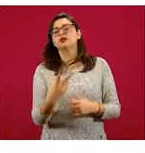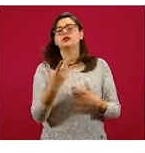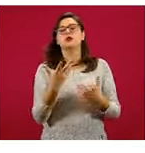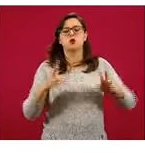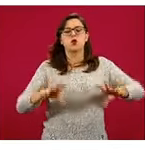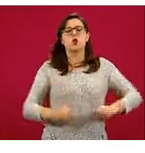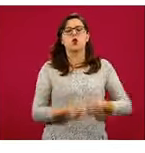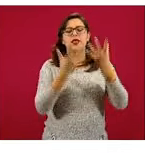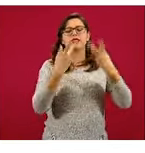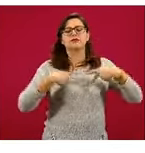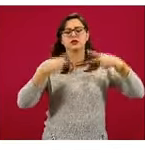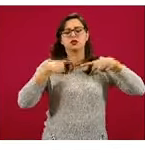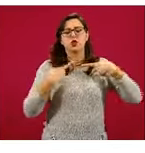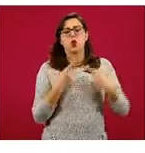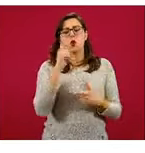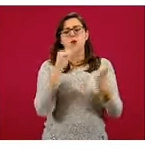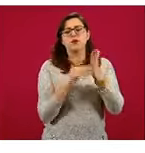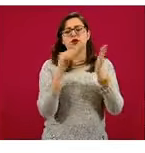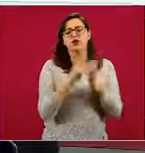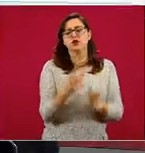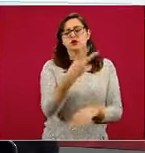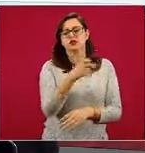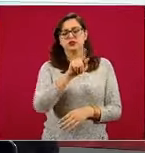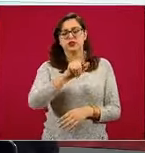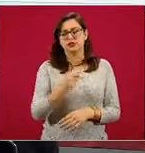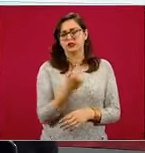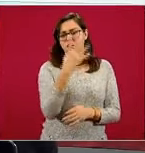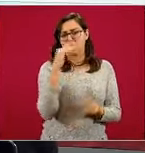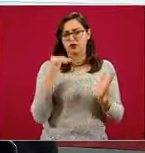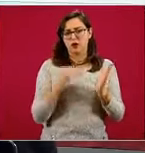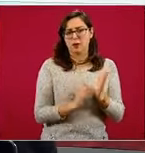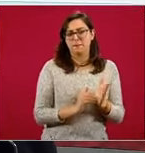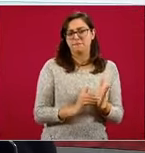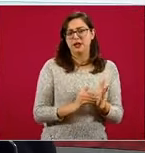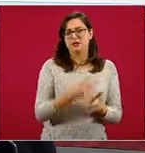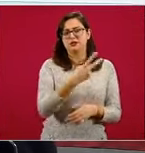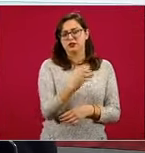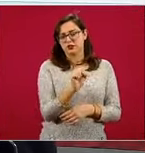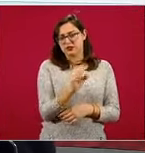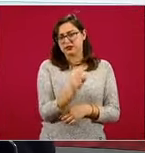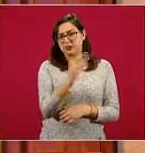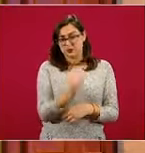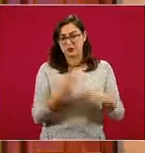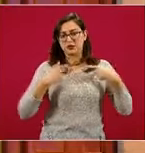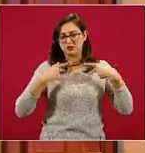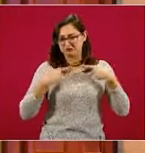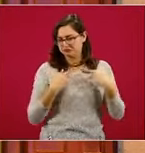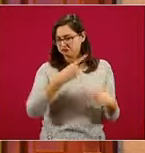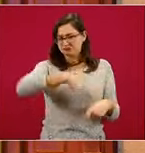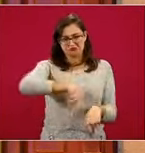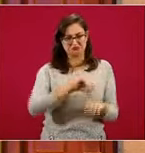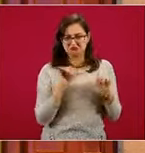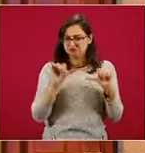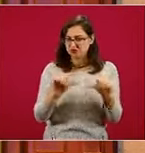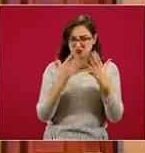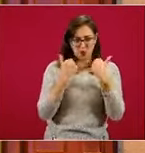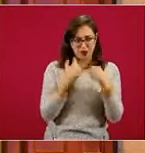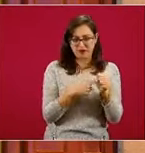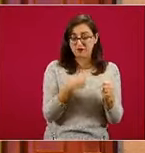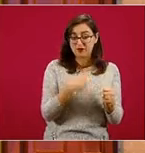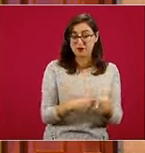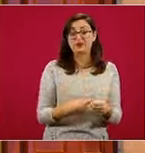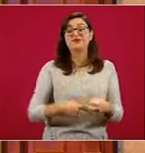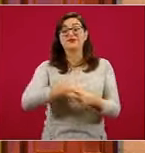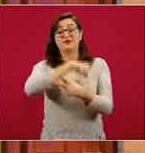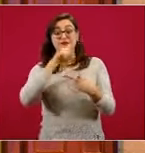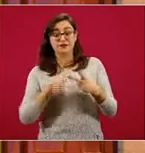1.274.269, y como decíamos son el grupo más grande de este gran total. Lo sigue precisamente las personas que también al día de hoy ya